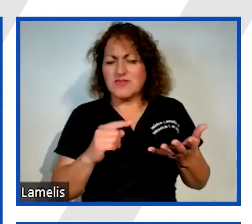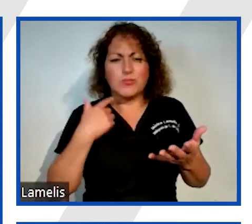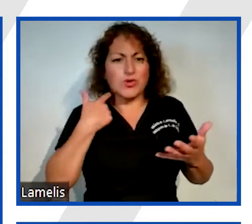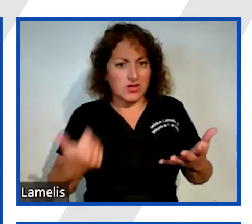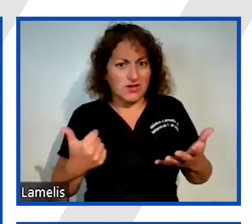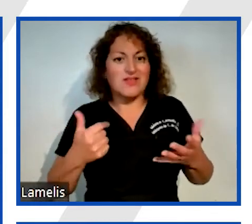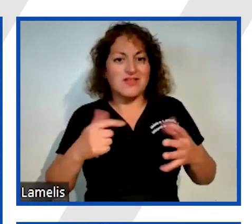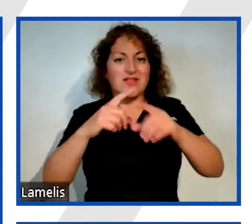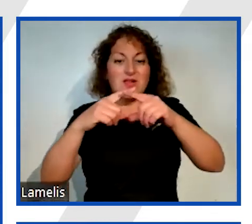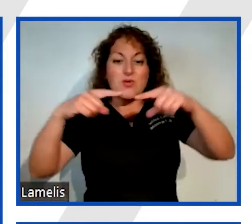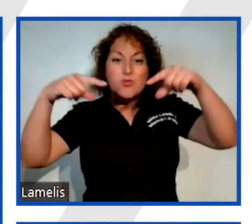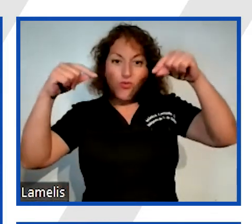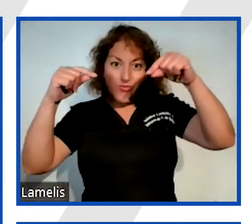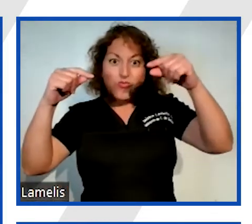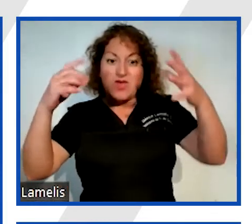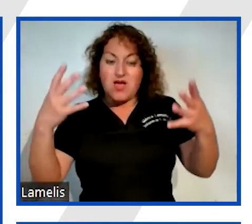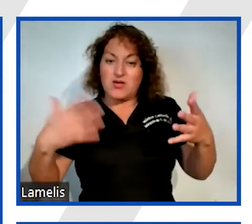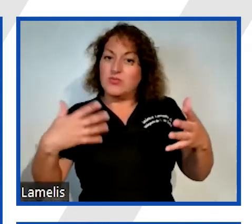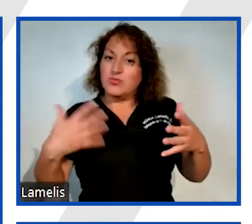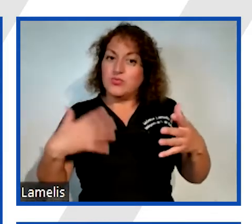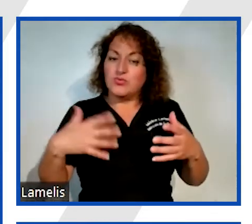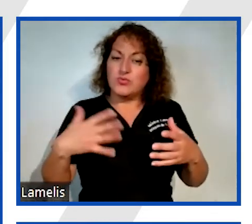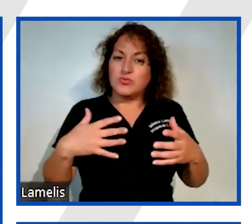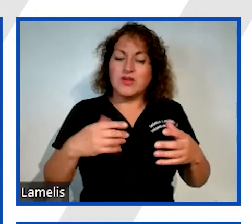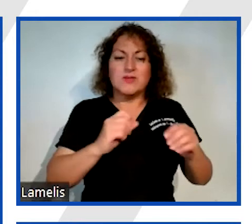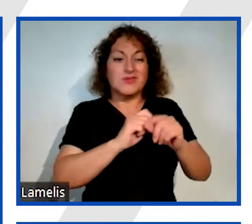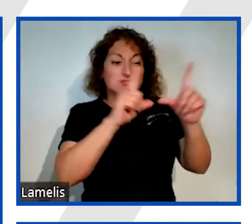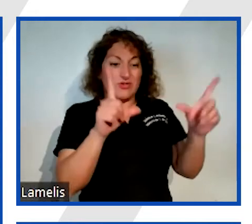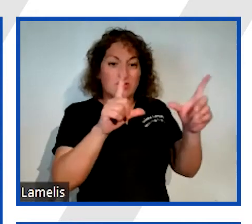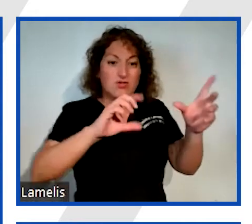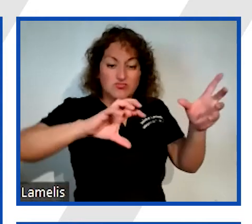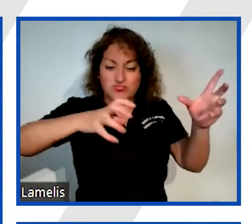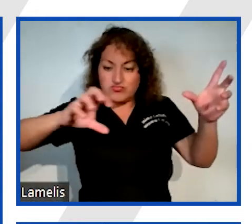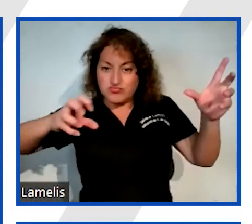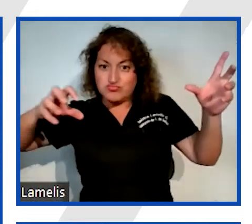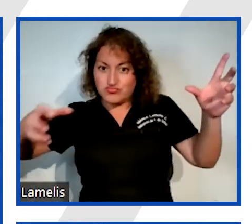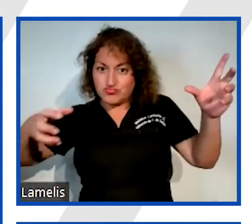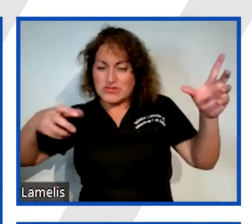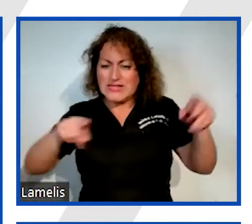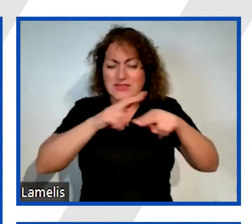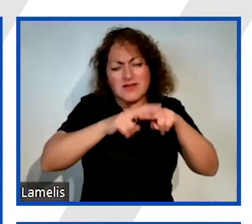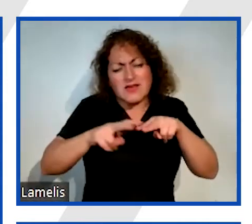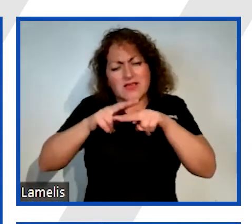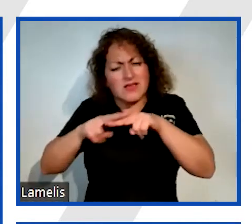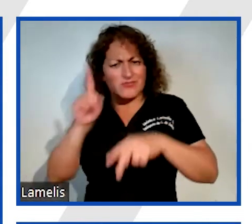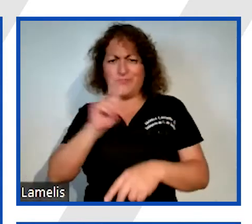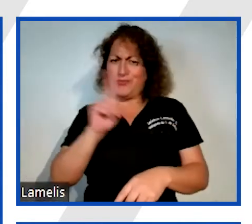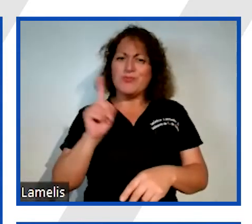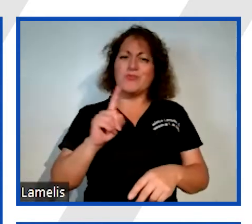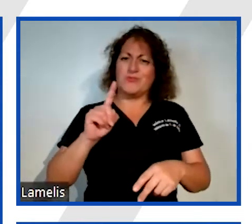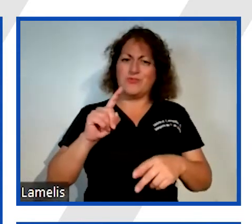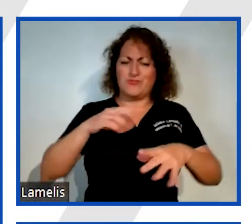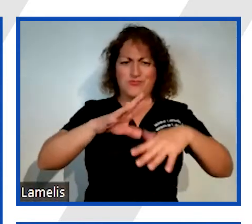como les mostraba que no era el sistema solar no era un lugar tan tranquilito sino que era algo caótico y hace 4.550 millones de